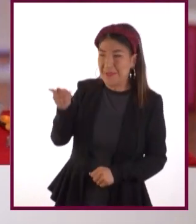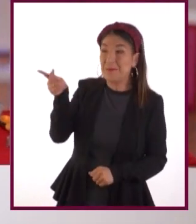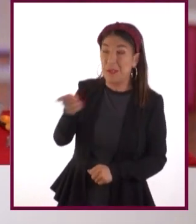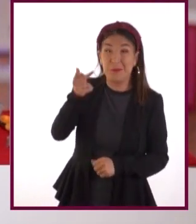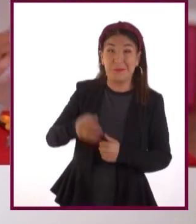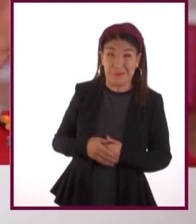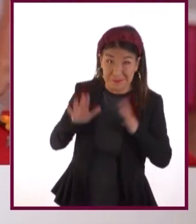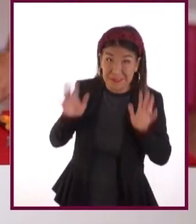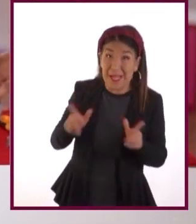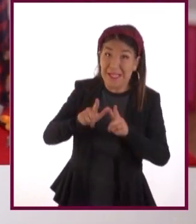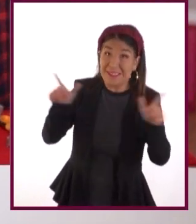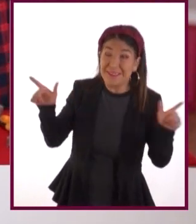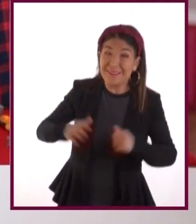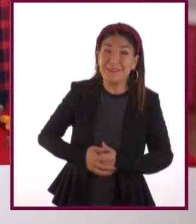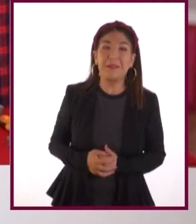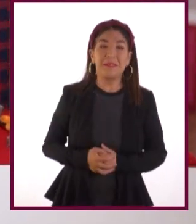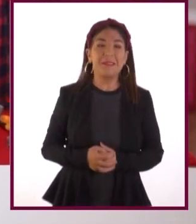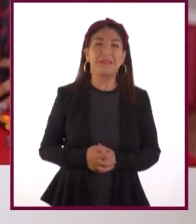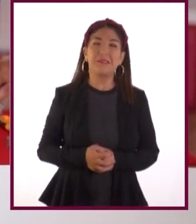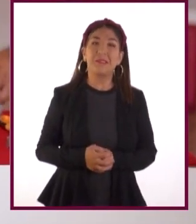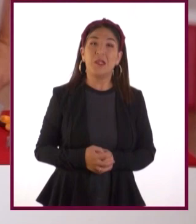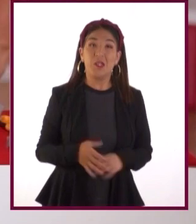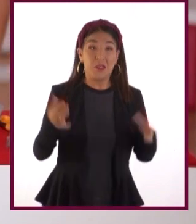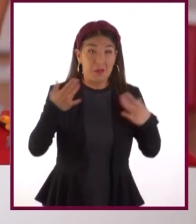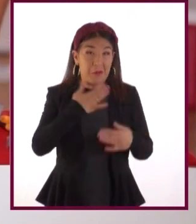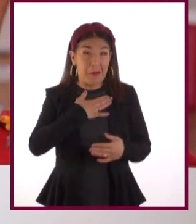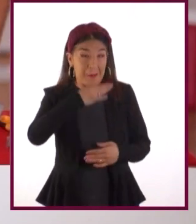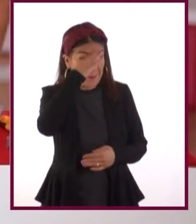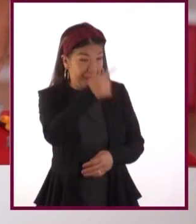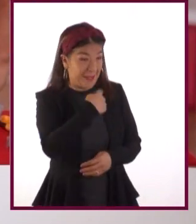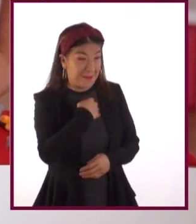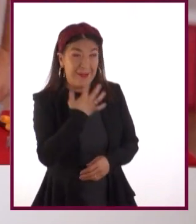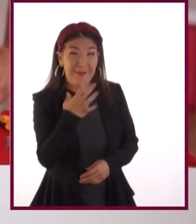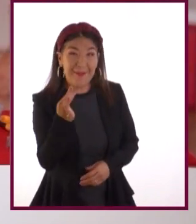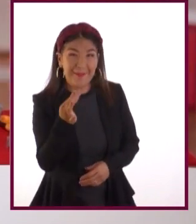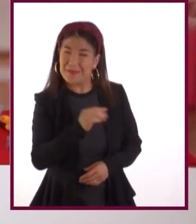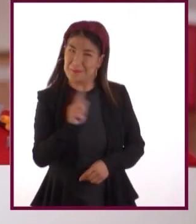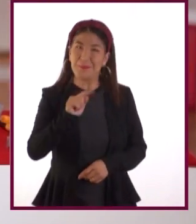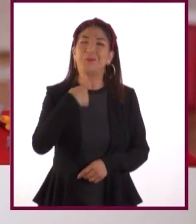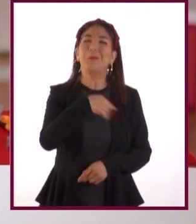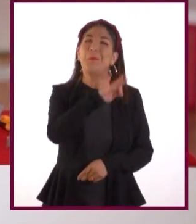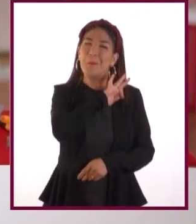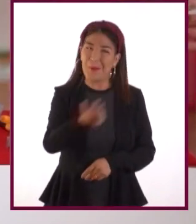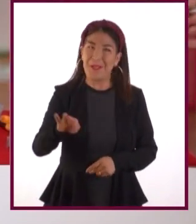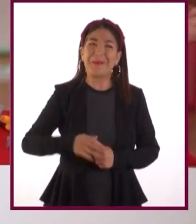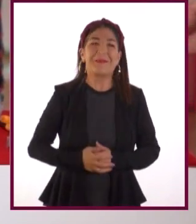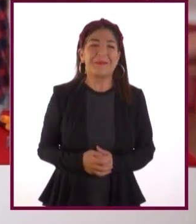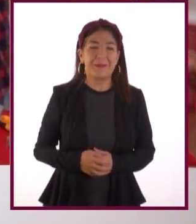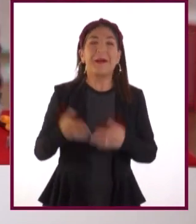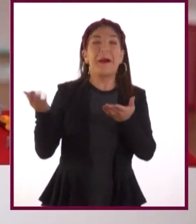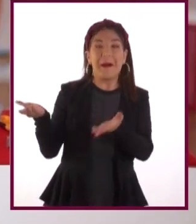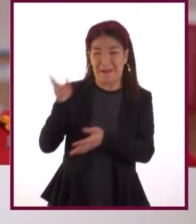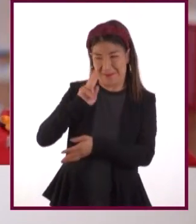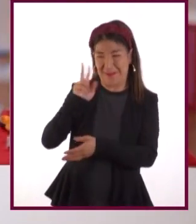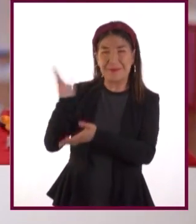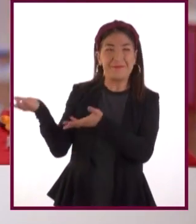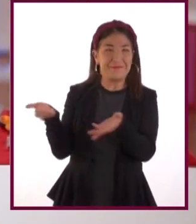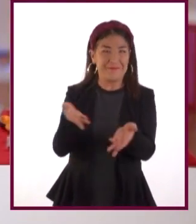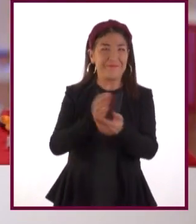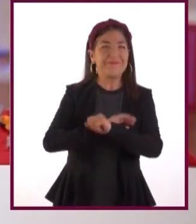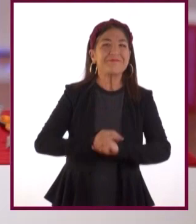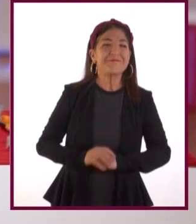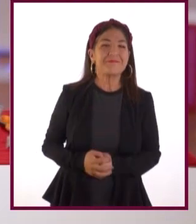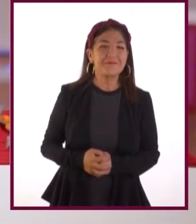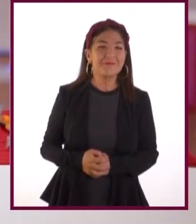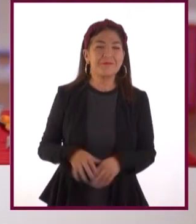bien yo te voy a preguntar. ¿Estás listo? Yo no vengo a ver si puedo, porque puedo, vengo, amiga. Pues a ver,